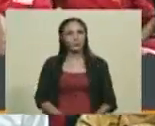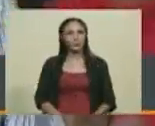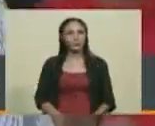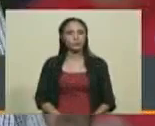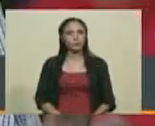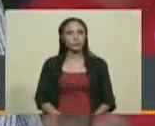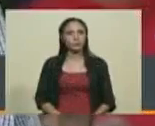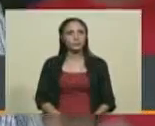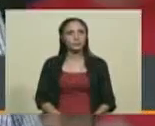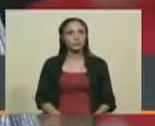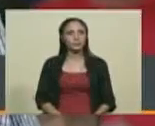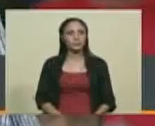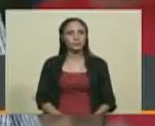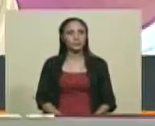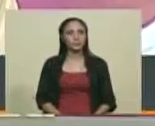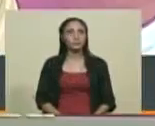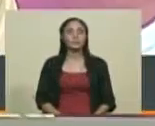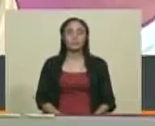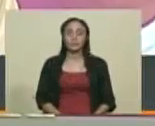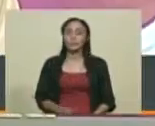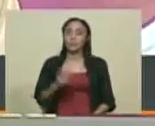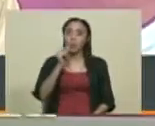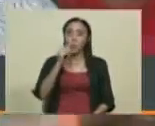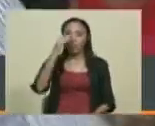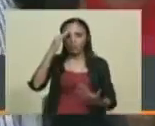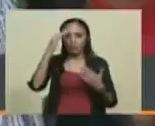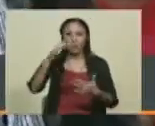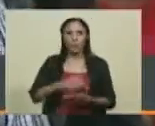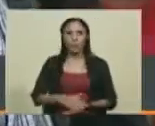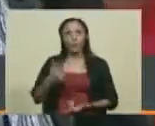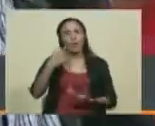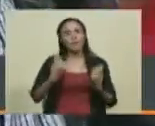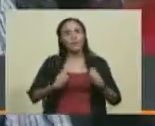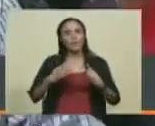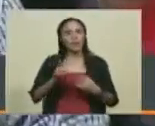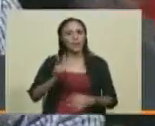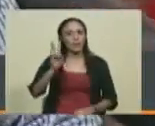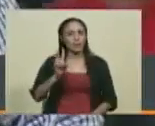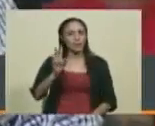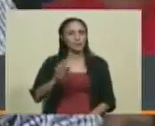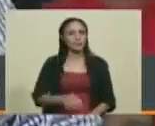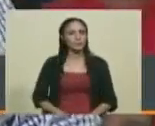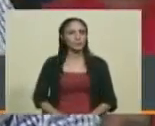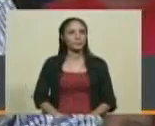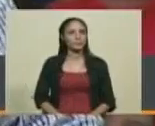Camarada. De la calle Real del Valle, de San Andrés.